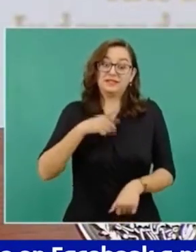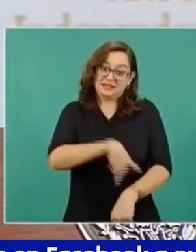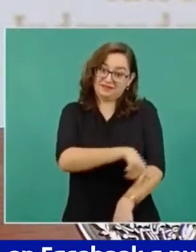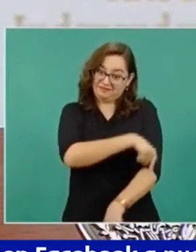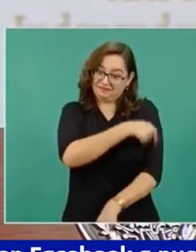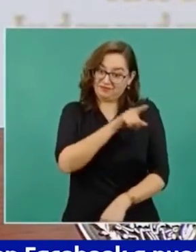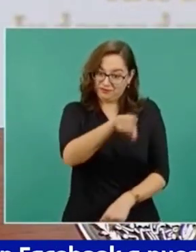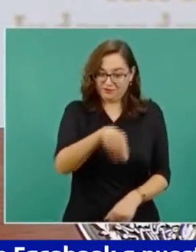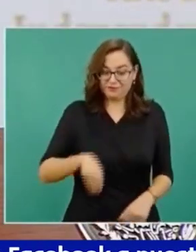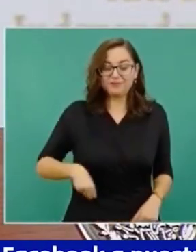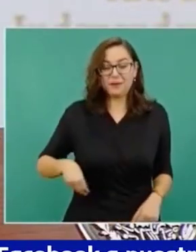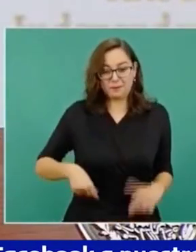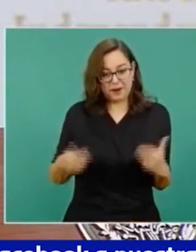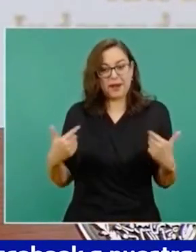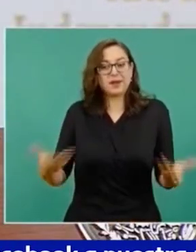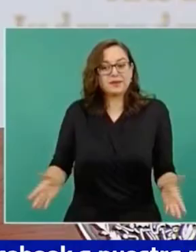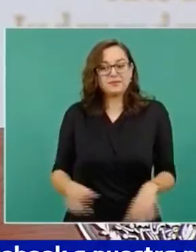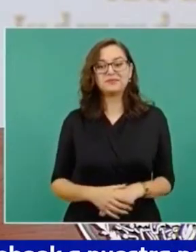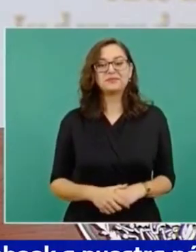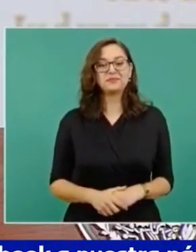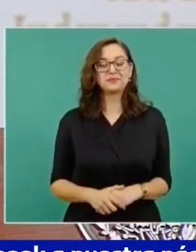¿Cómo se llama?